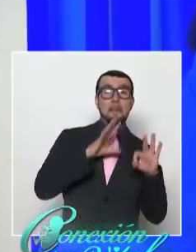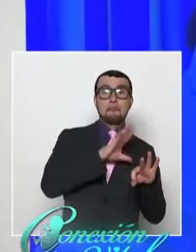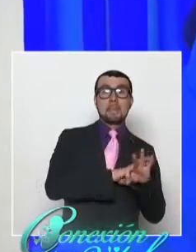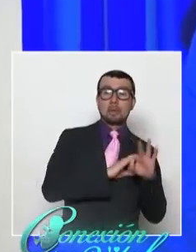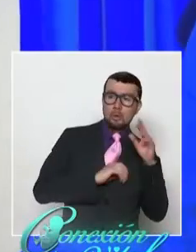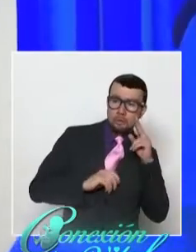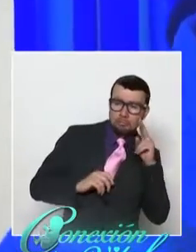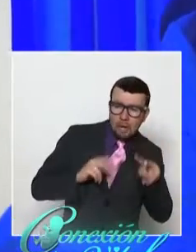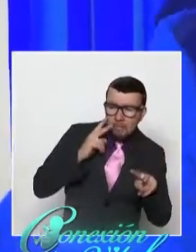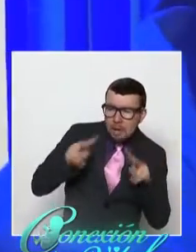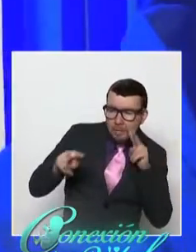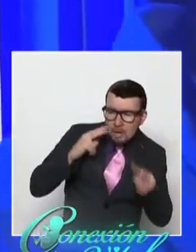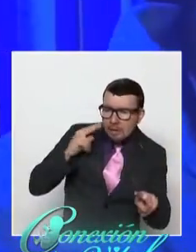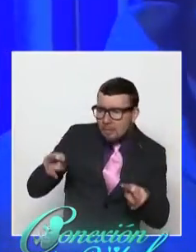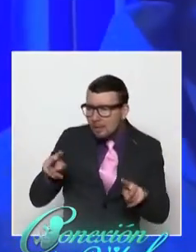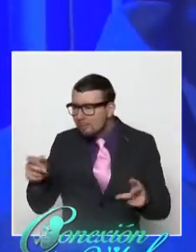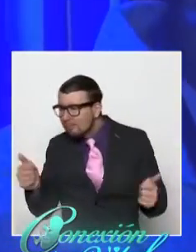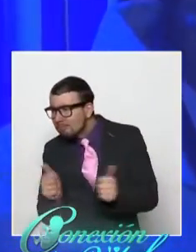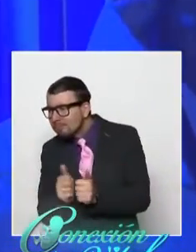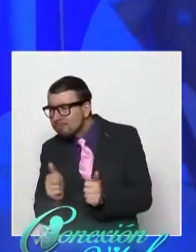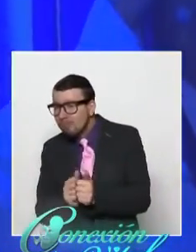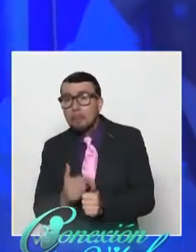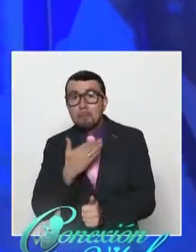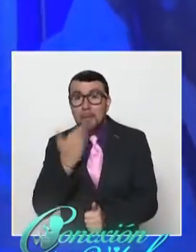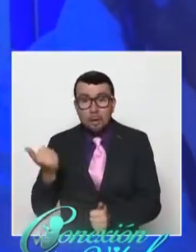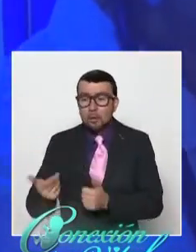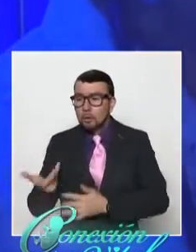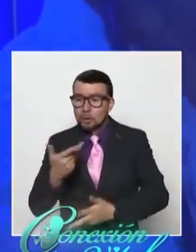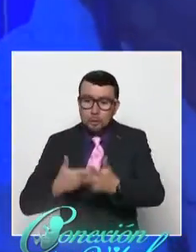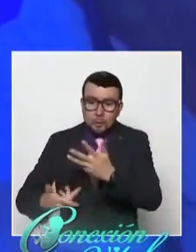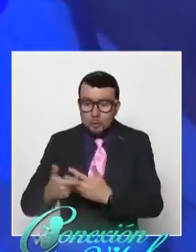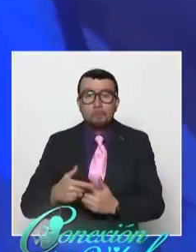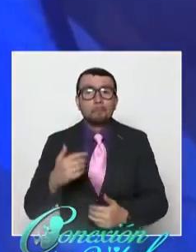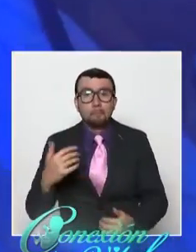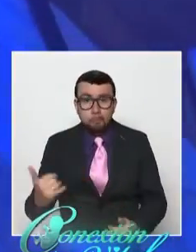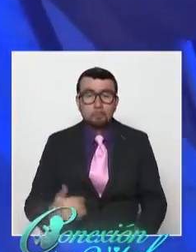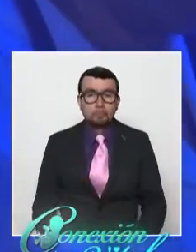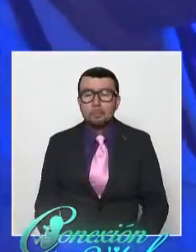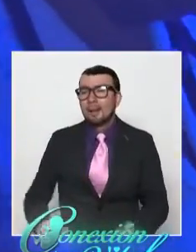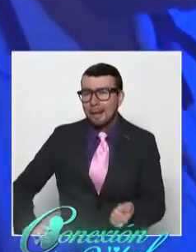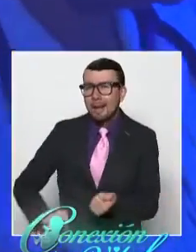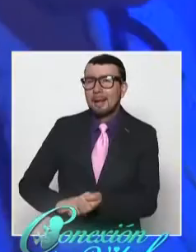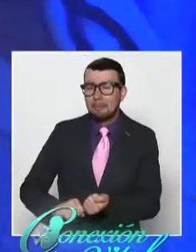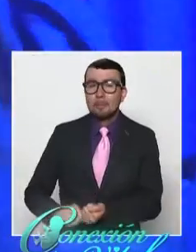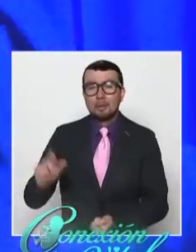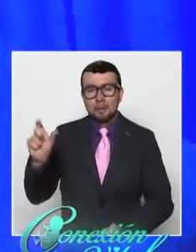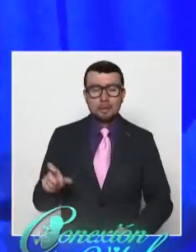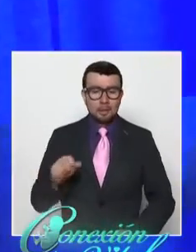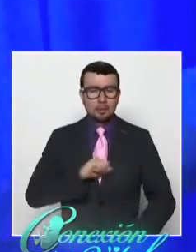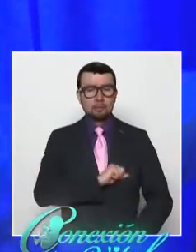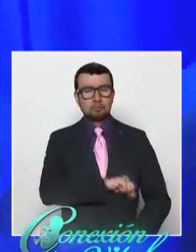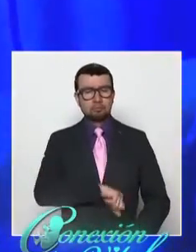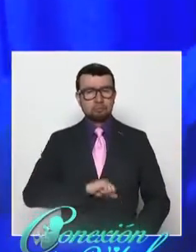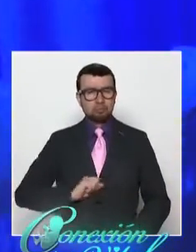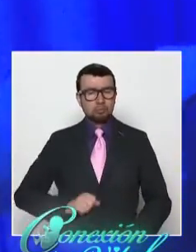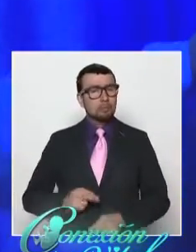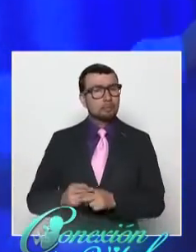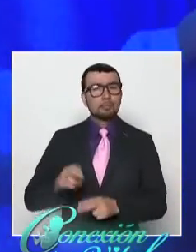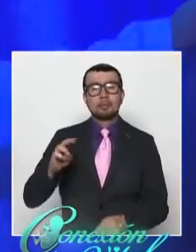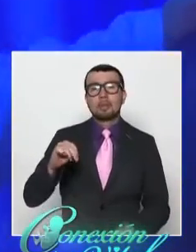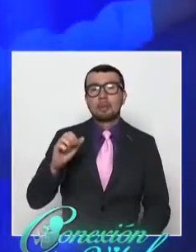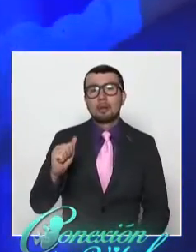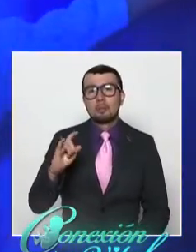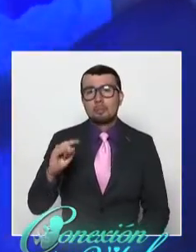los pacientes siempre en equipo interdisciplinario y nos apoya en la parte de ecografía el doctor Mauricio